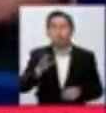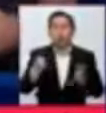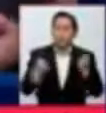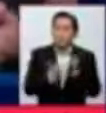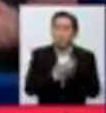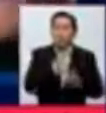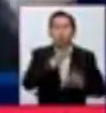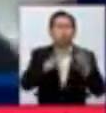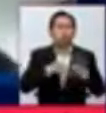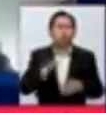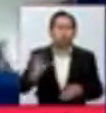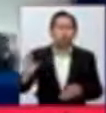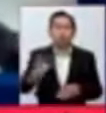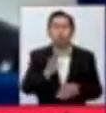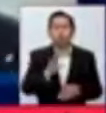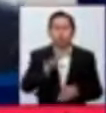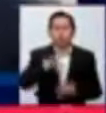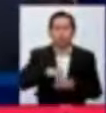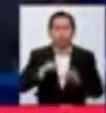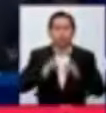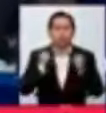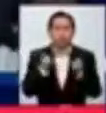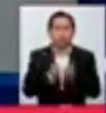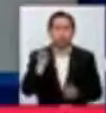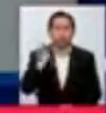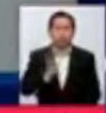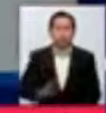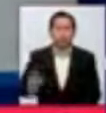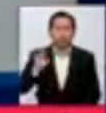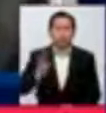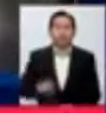de todas y de todos los que componemos la sociedad en Bolivia.